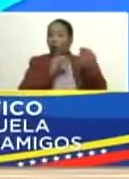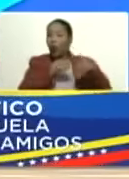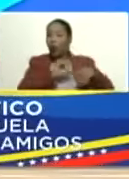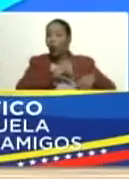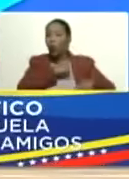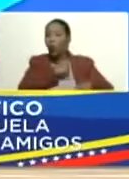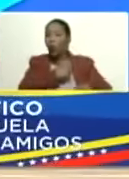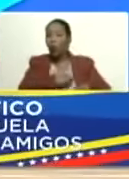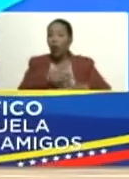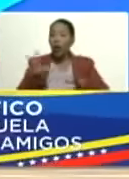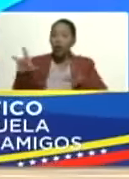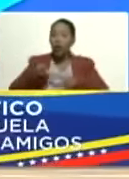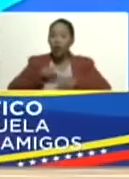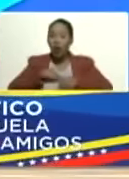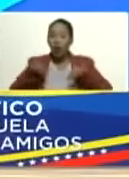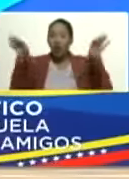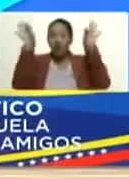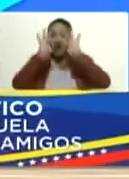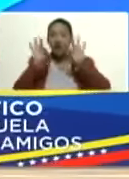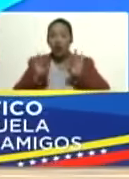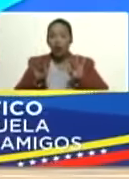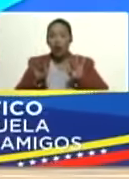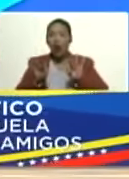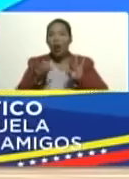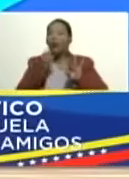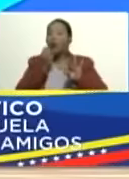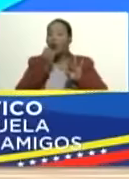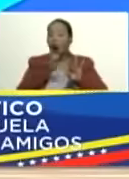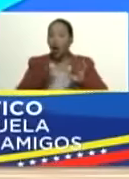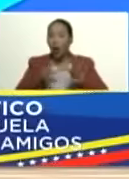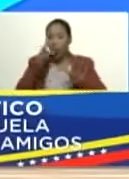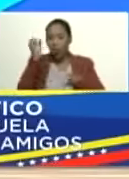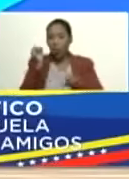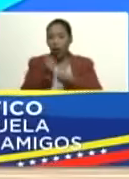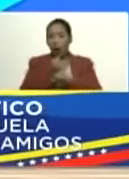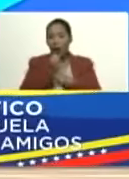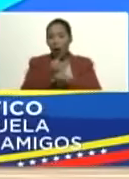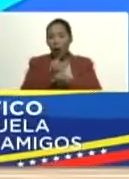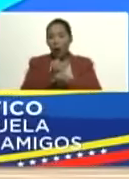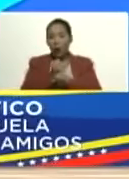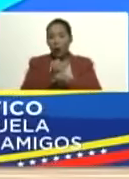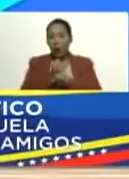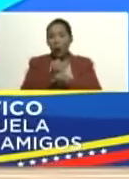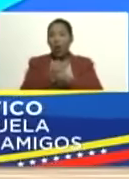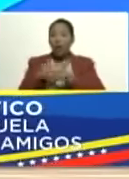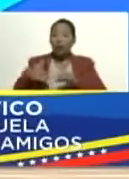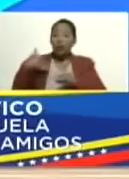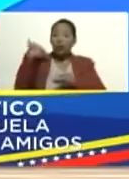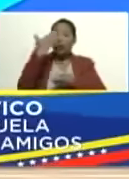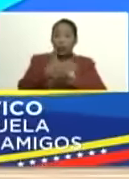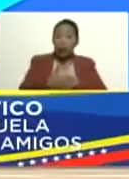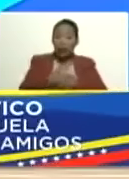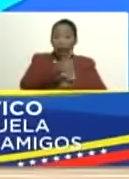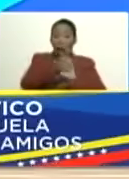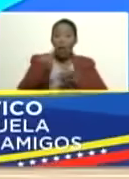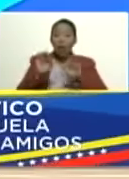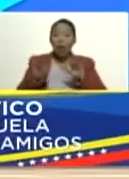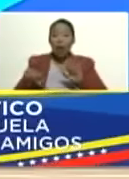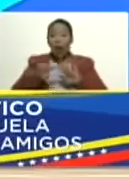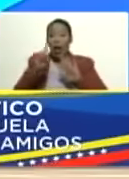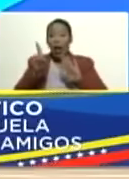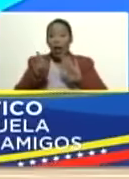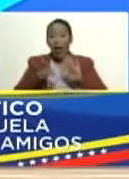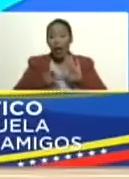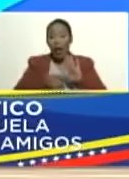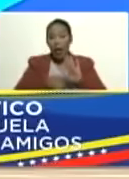aceptaron el mecanismo de los buenos oficios. Y luego entonces, sucesivamente, cada secretario general, Raúl